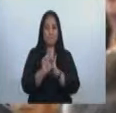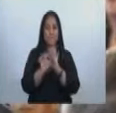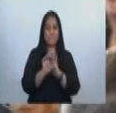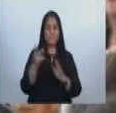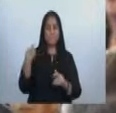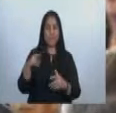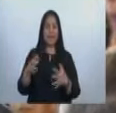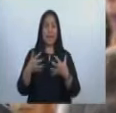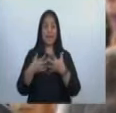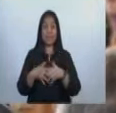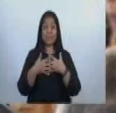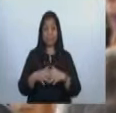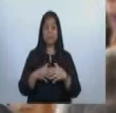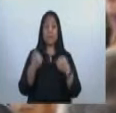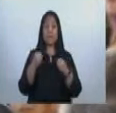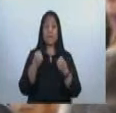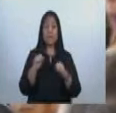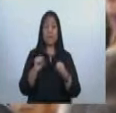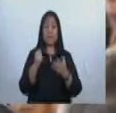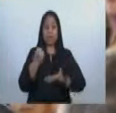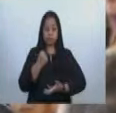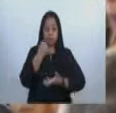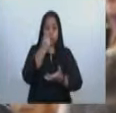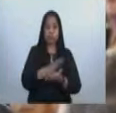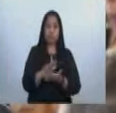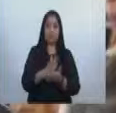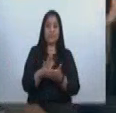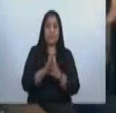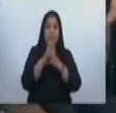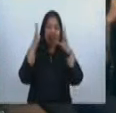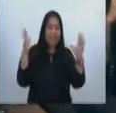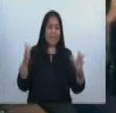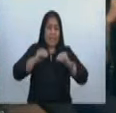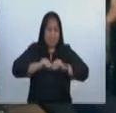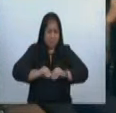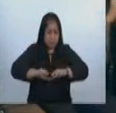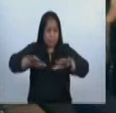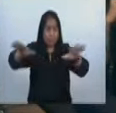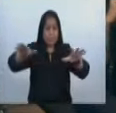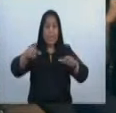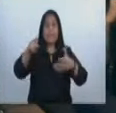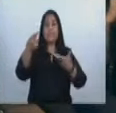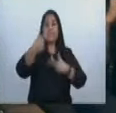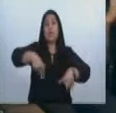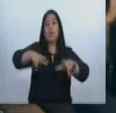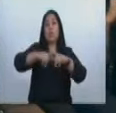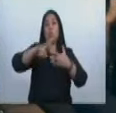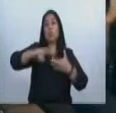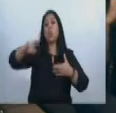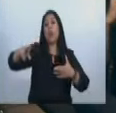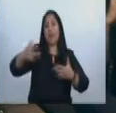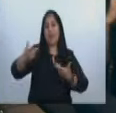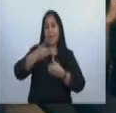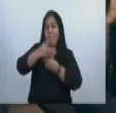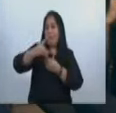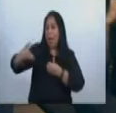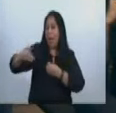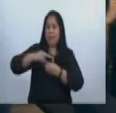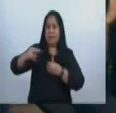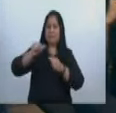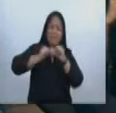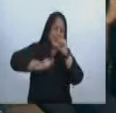empresas hagan una inversión enorme en llevar la conectividad hacia zonas Rurales del país que están